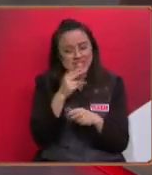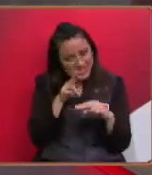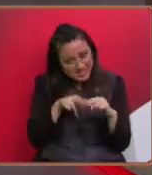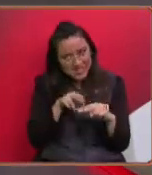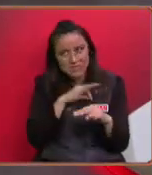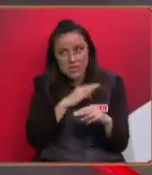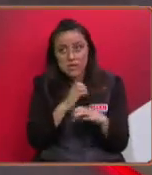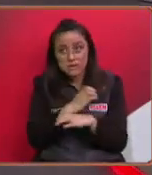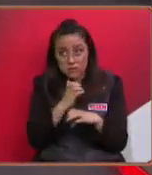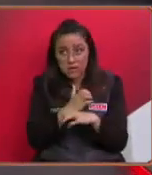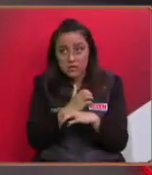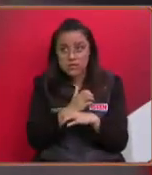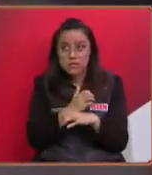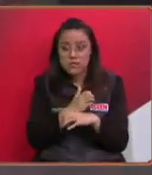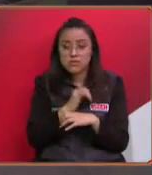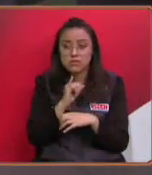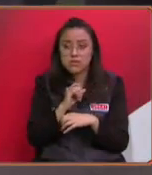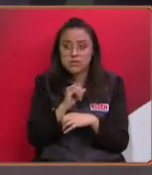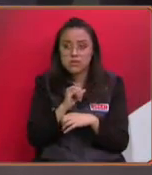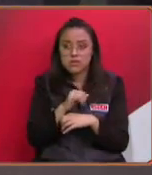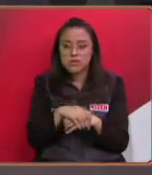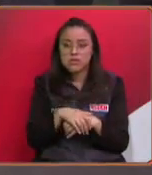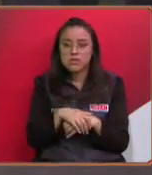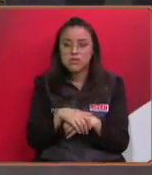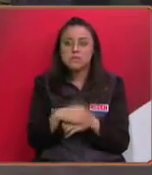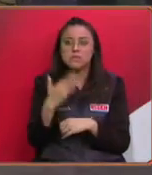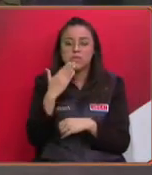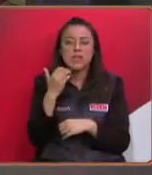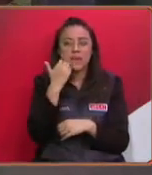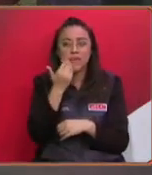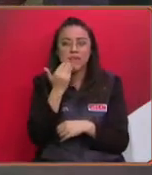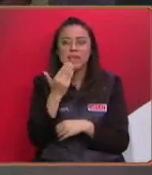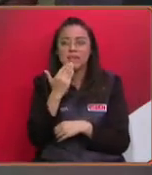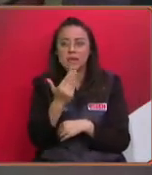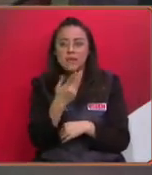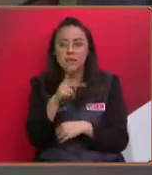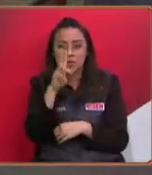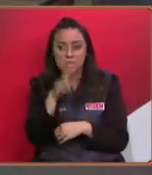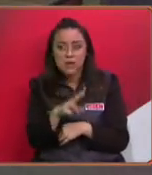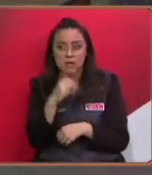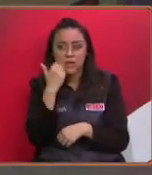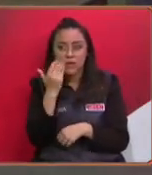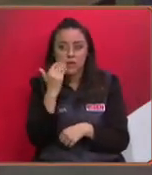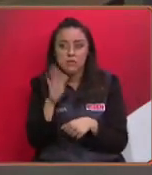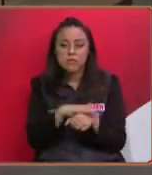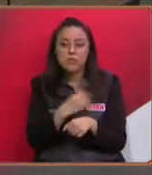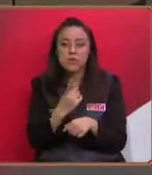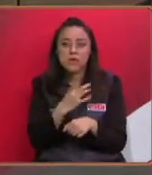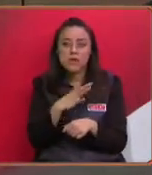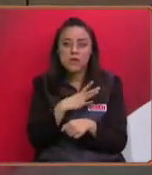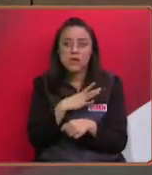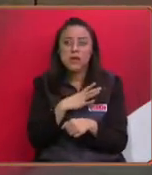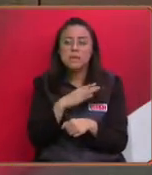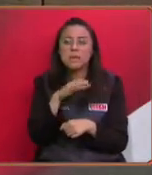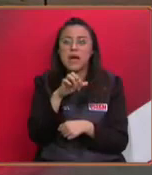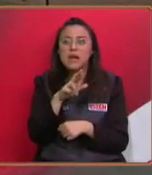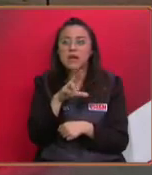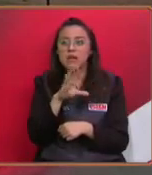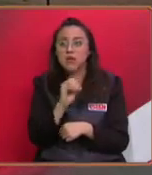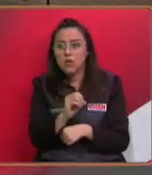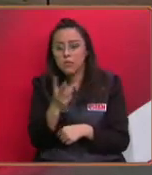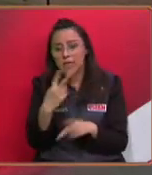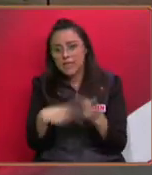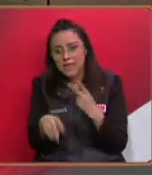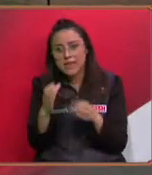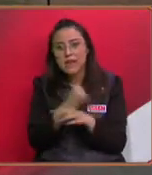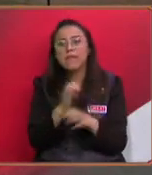casa. Gracias. ¿Te invitan un café? Claro. ¿Un cafecito? Sí, tienes un staff súper amable. Sí, pero en serio, es que va incluido en el cover. ¡Marijo! Un